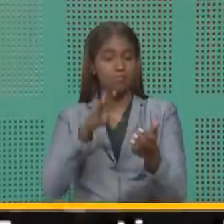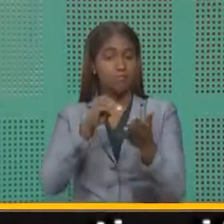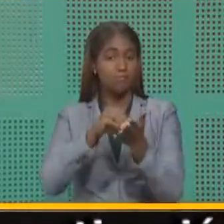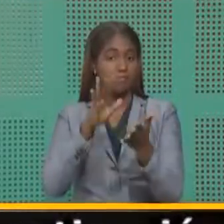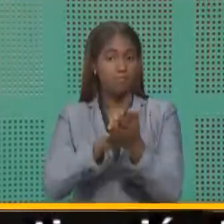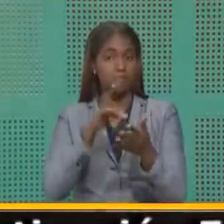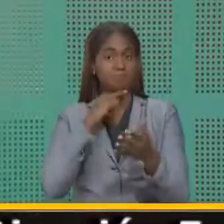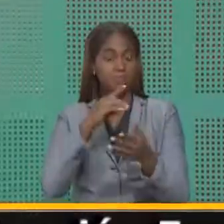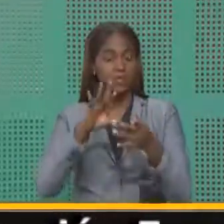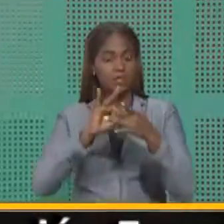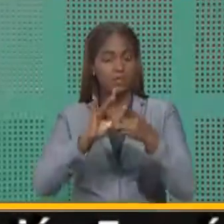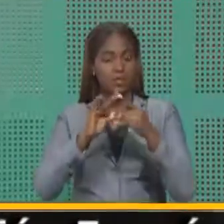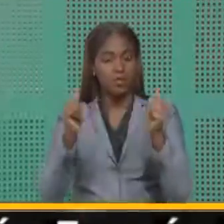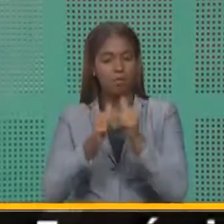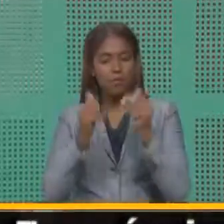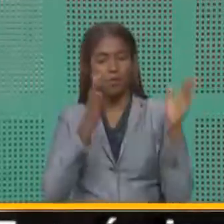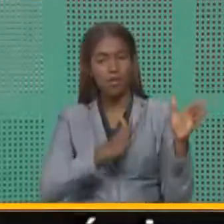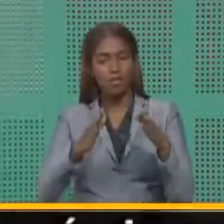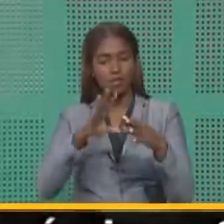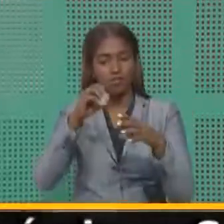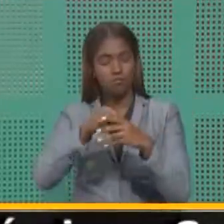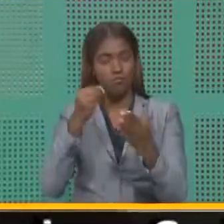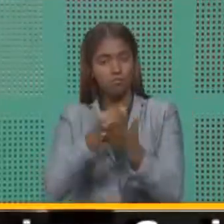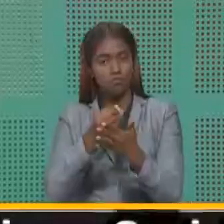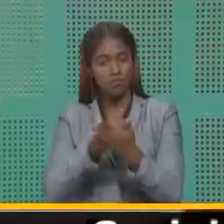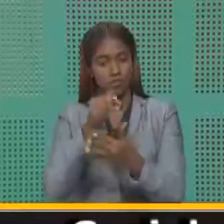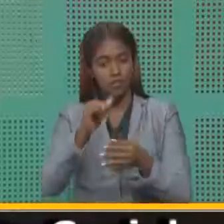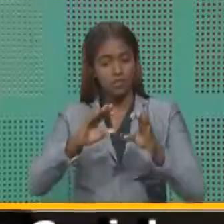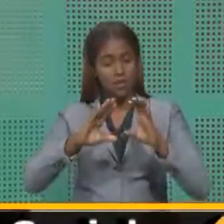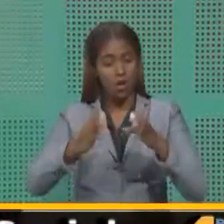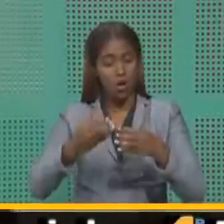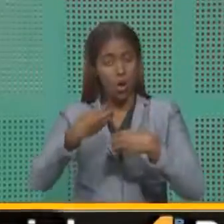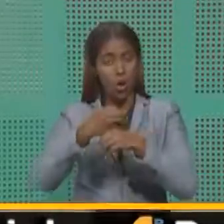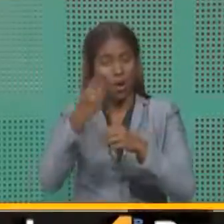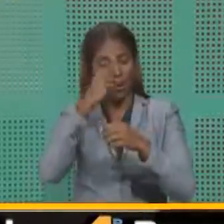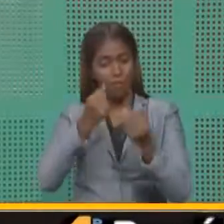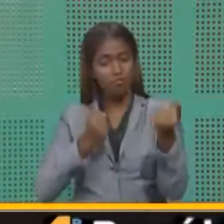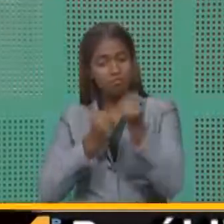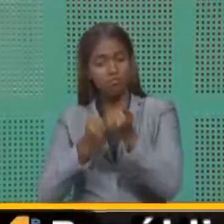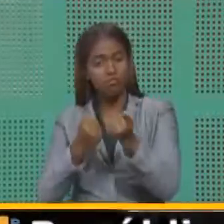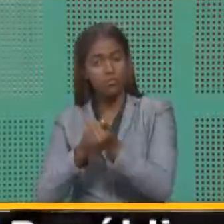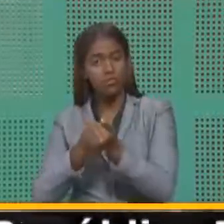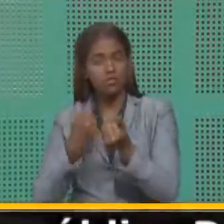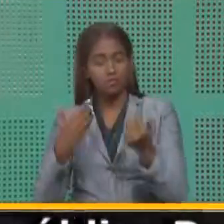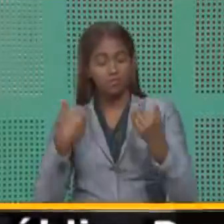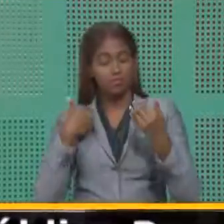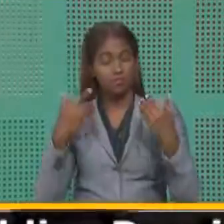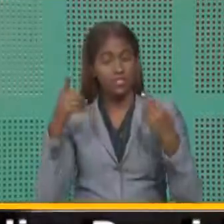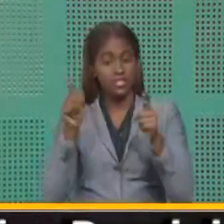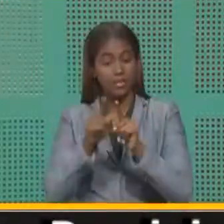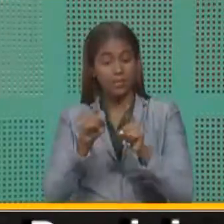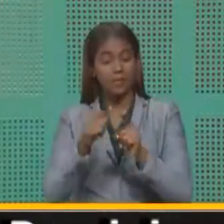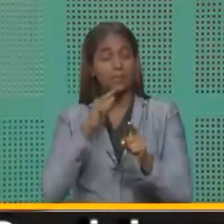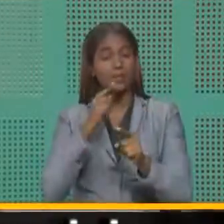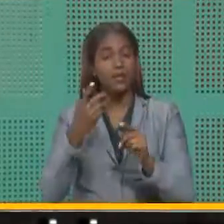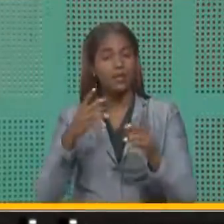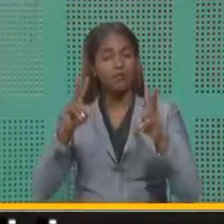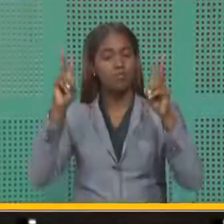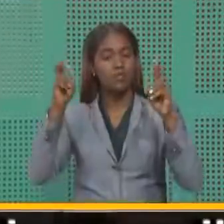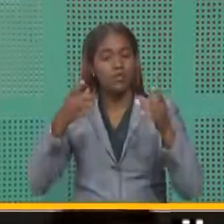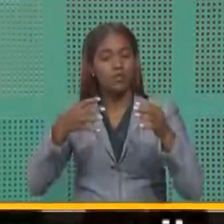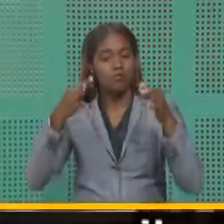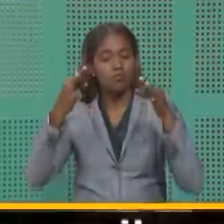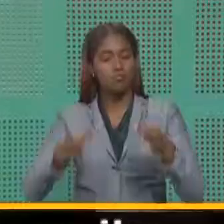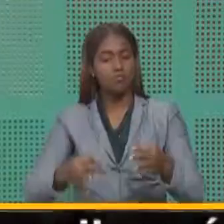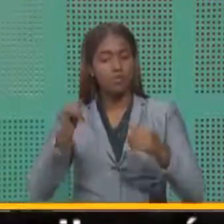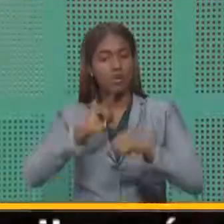lo relativo al proceso de ingreso a ese organismo de socorro de escalafón así como el régimen ético y